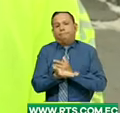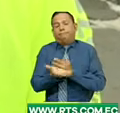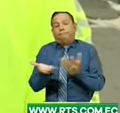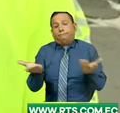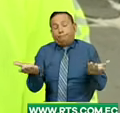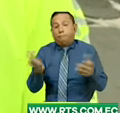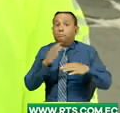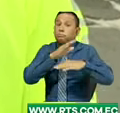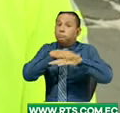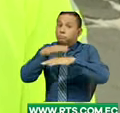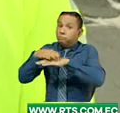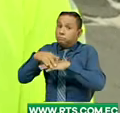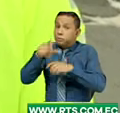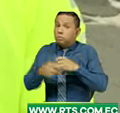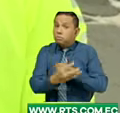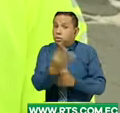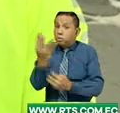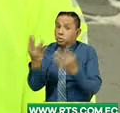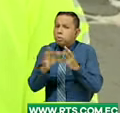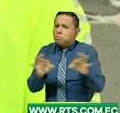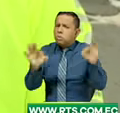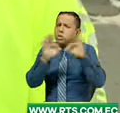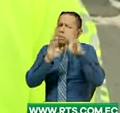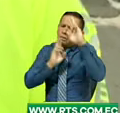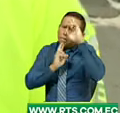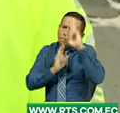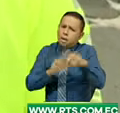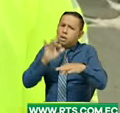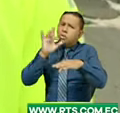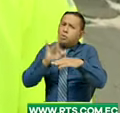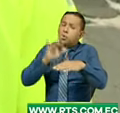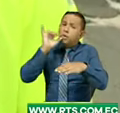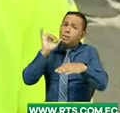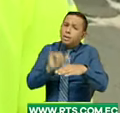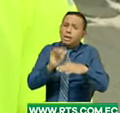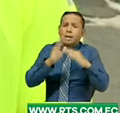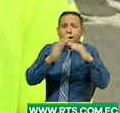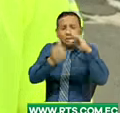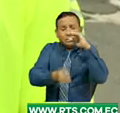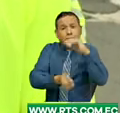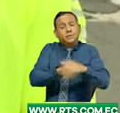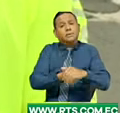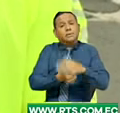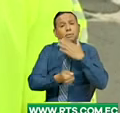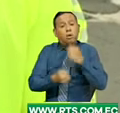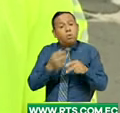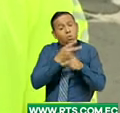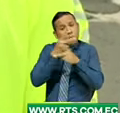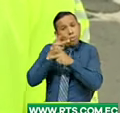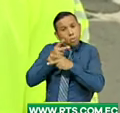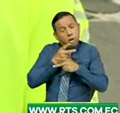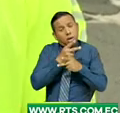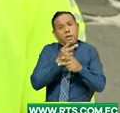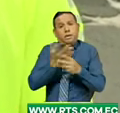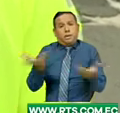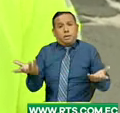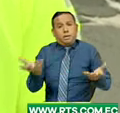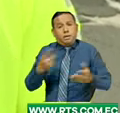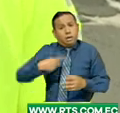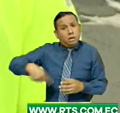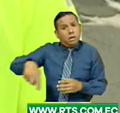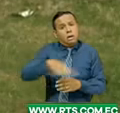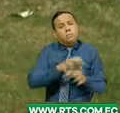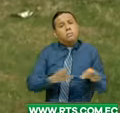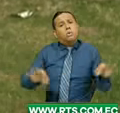para respetar el toque de queda, cuidarse y ayudarnos a que este estado se respete.